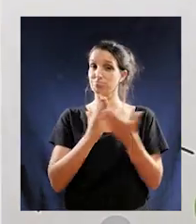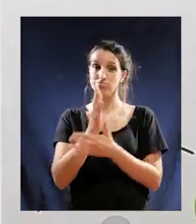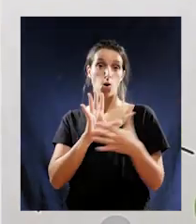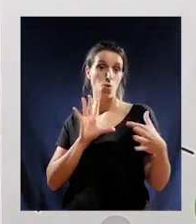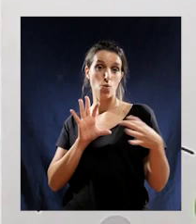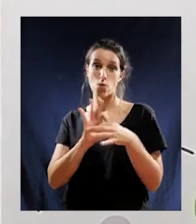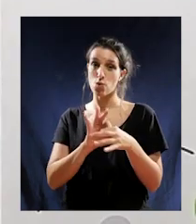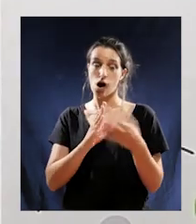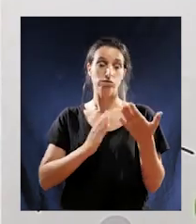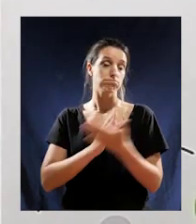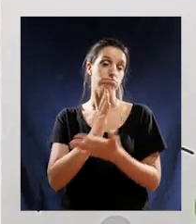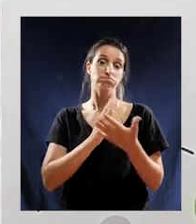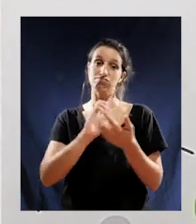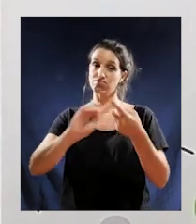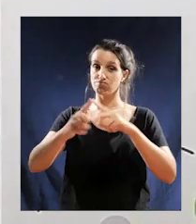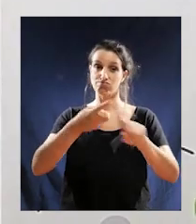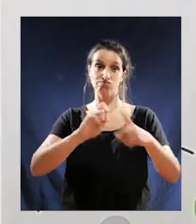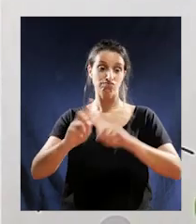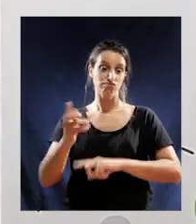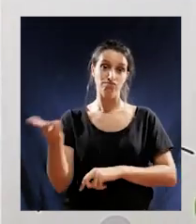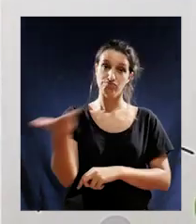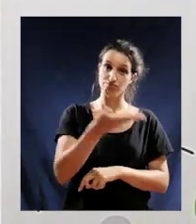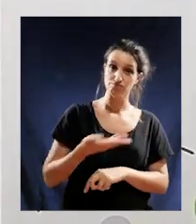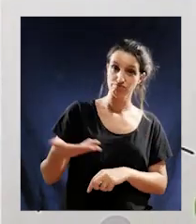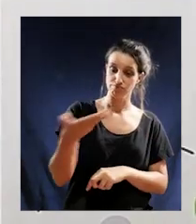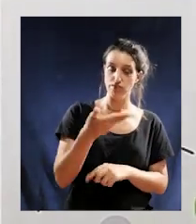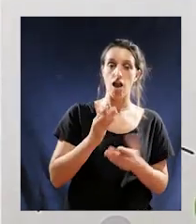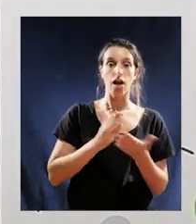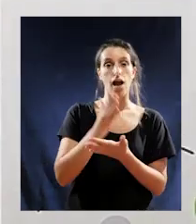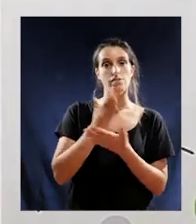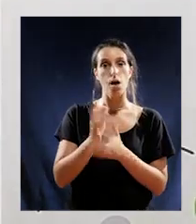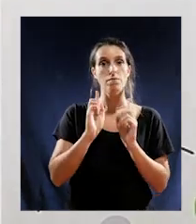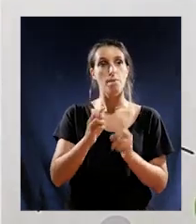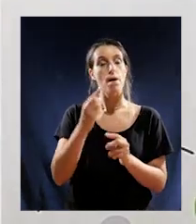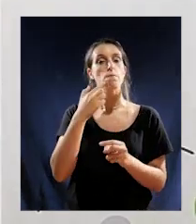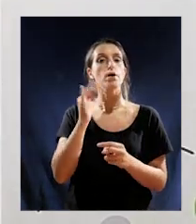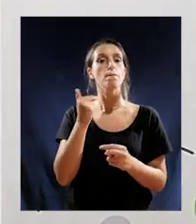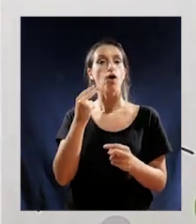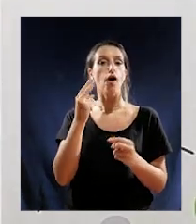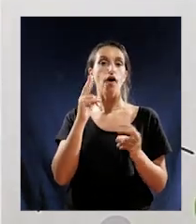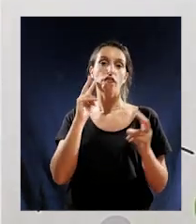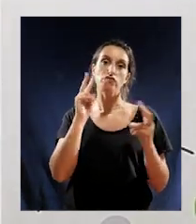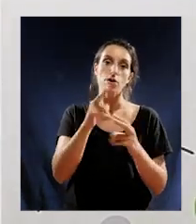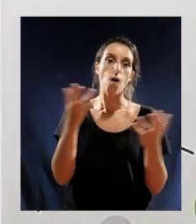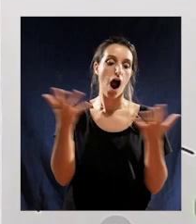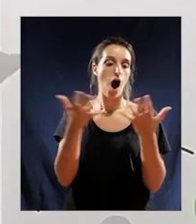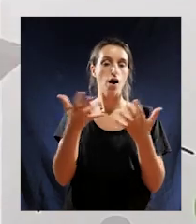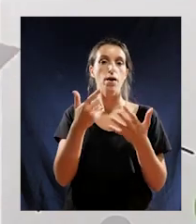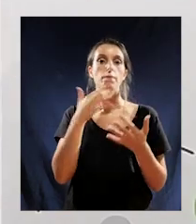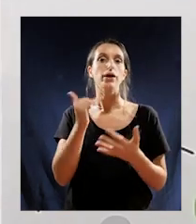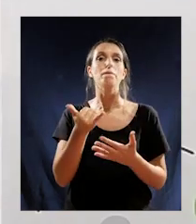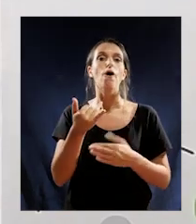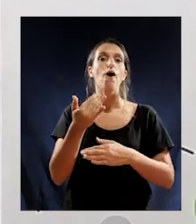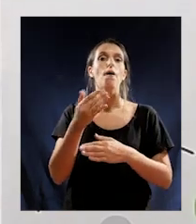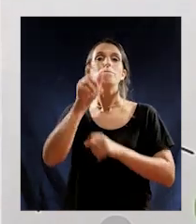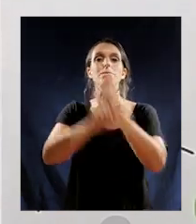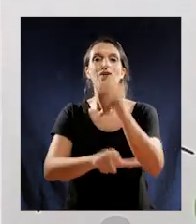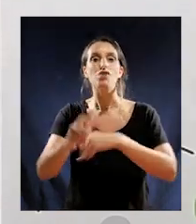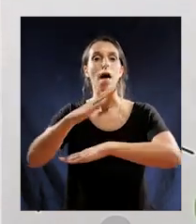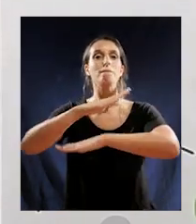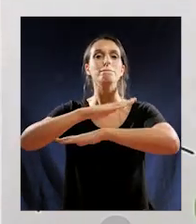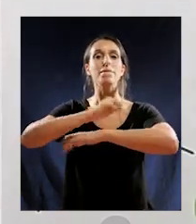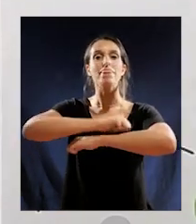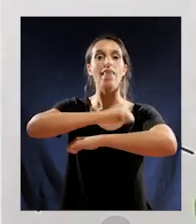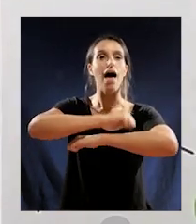cuidar a los demás que estamos irremediablemente ligados y que y que tenemos que así como hemos visto